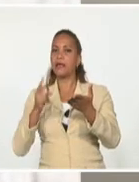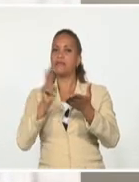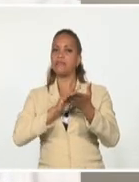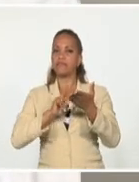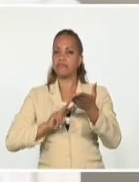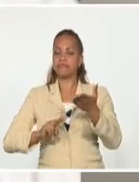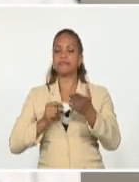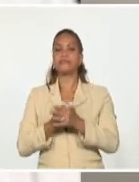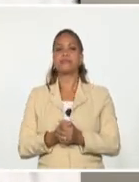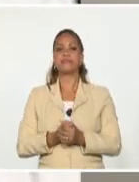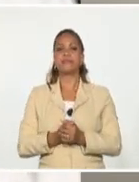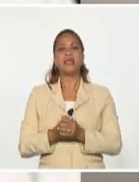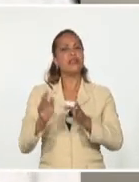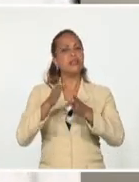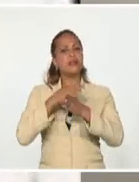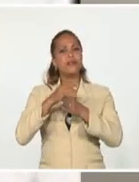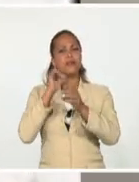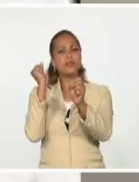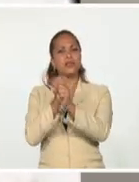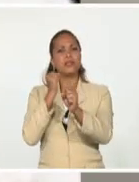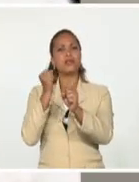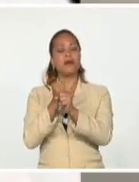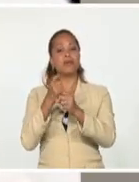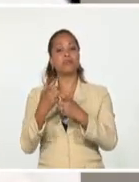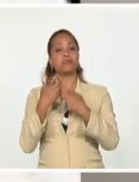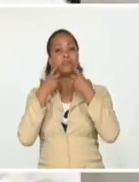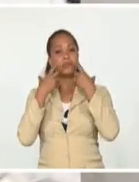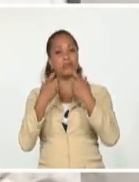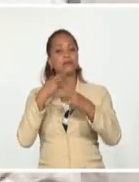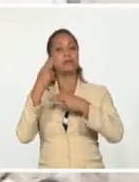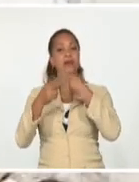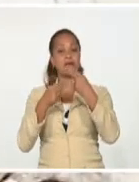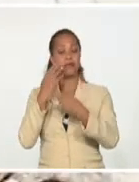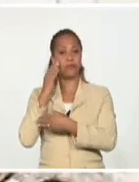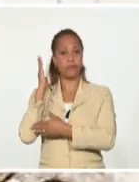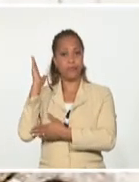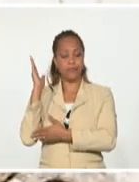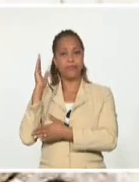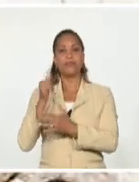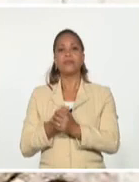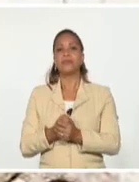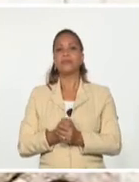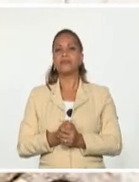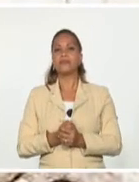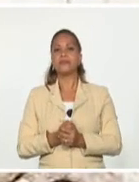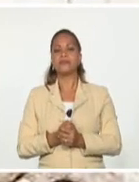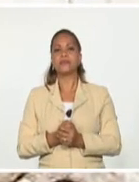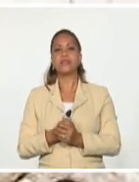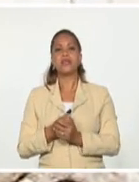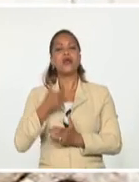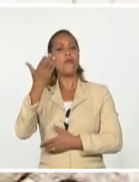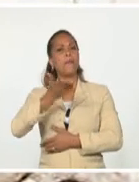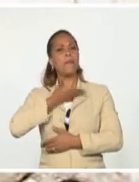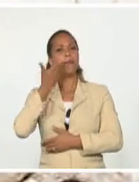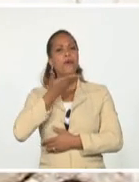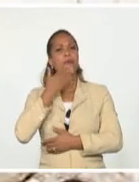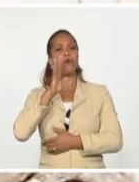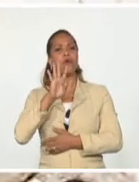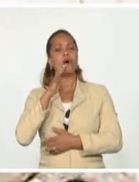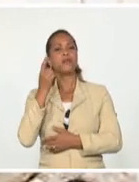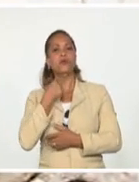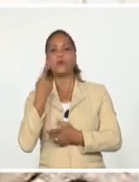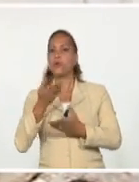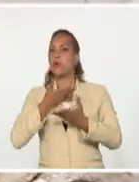El romancillo de las cosas negras y otros poemas escolares y Viajero sin retorno. Su poema En cuatro décimas